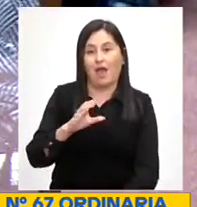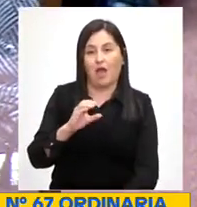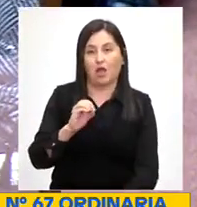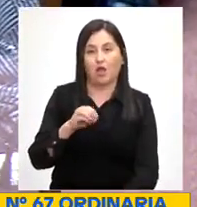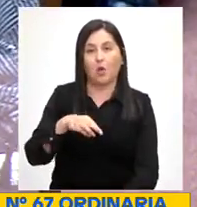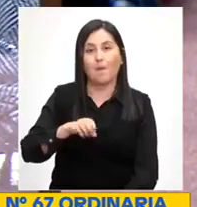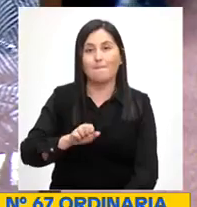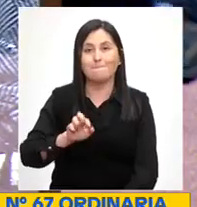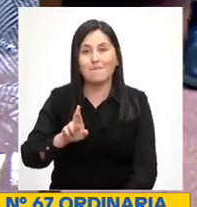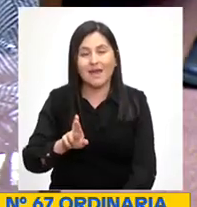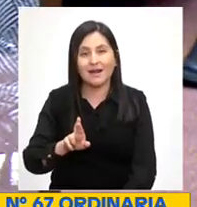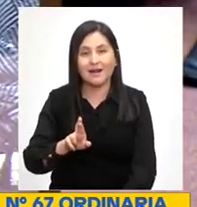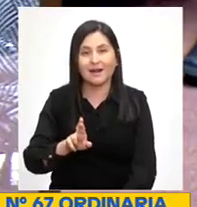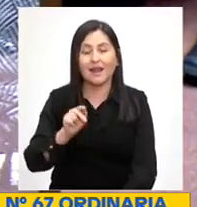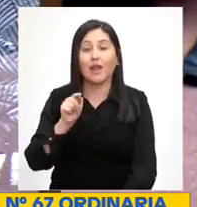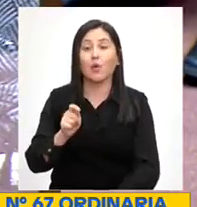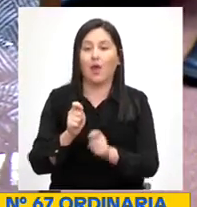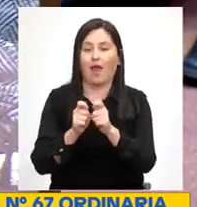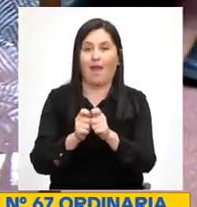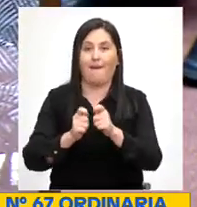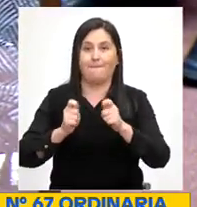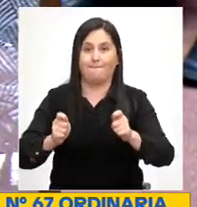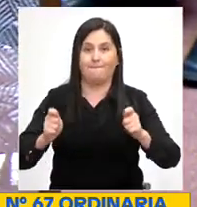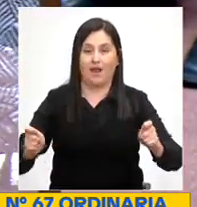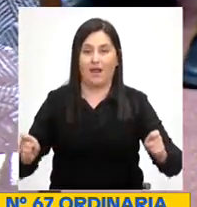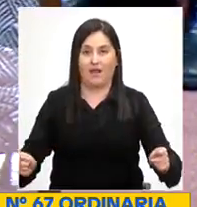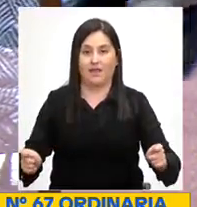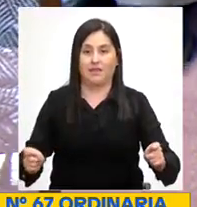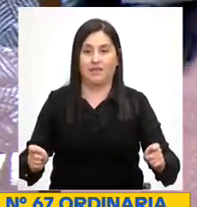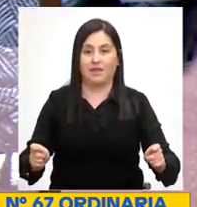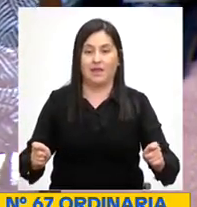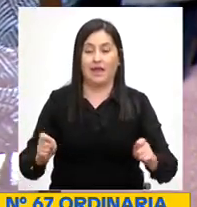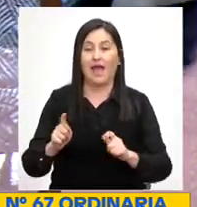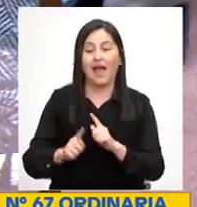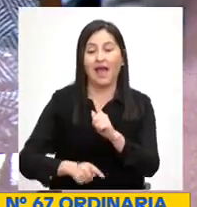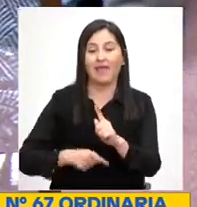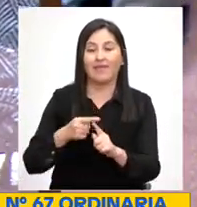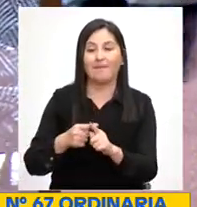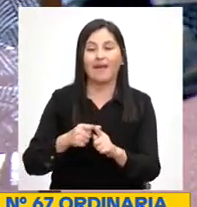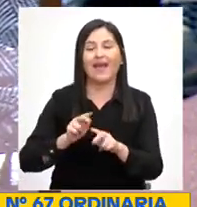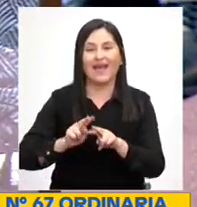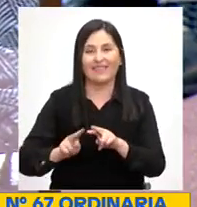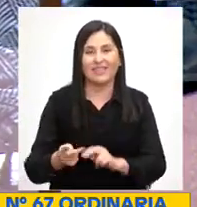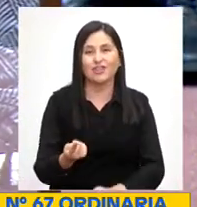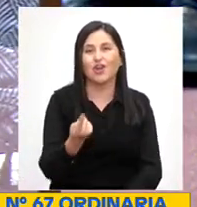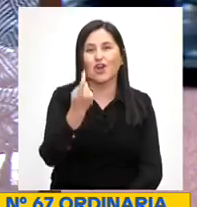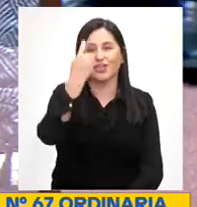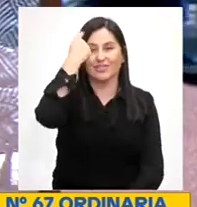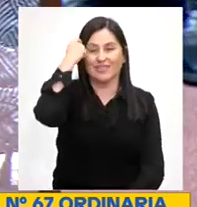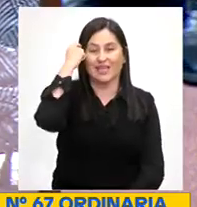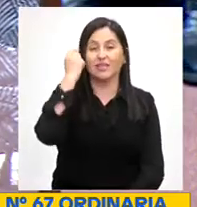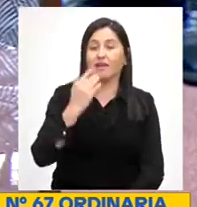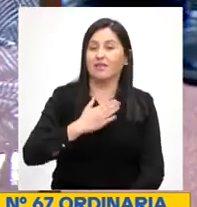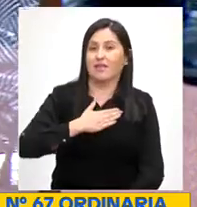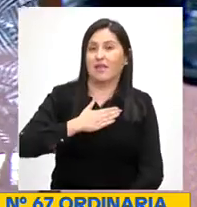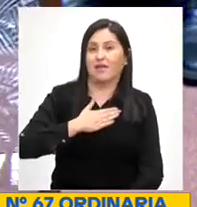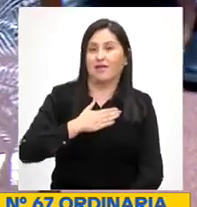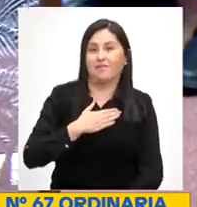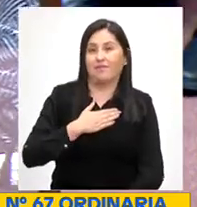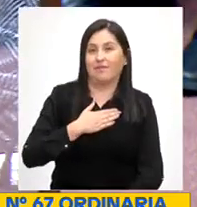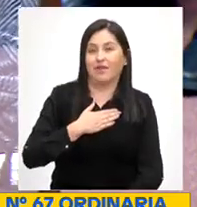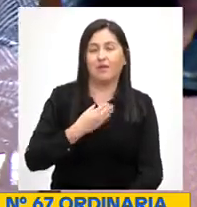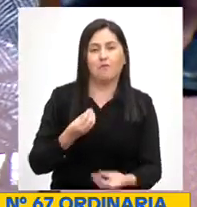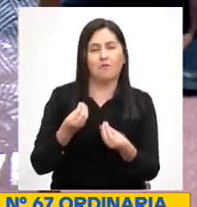través de una campaña en que han ido además generando conciencia y y a mí me parece presidente